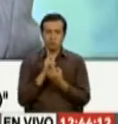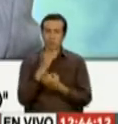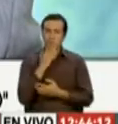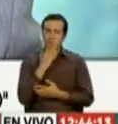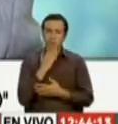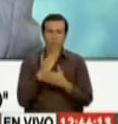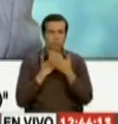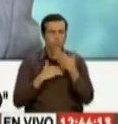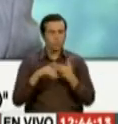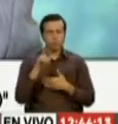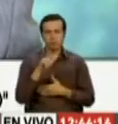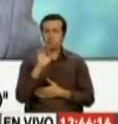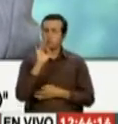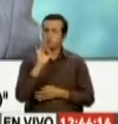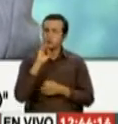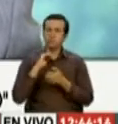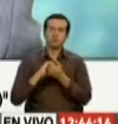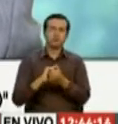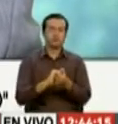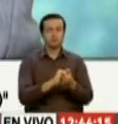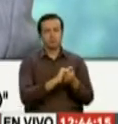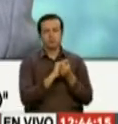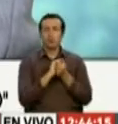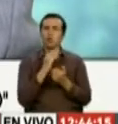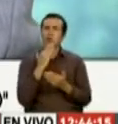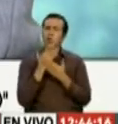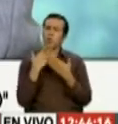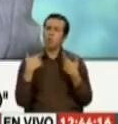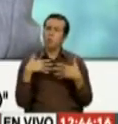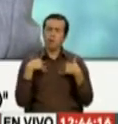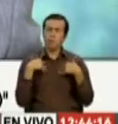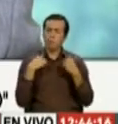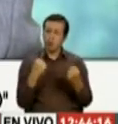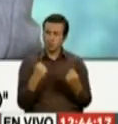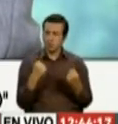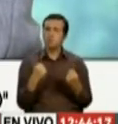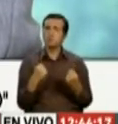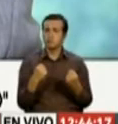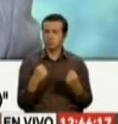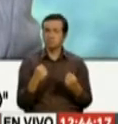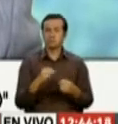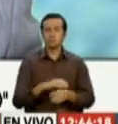acto de humanismo, de solidaridad y un acto de valentía también.